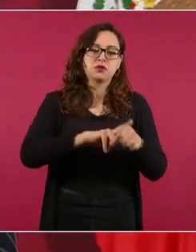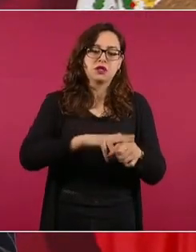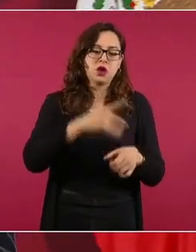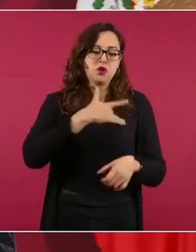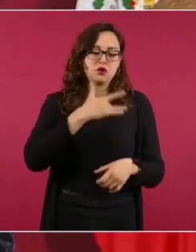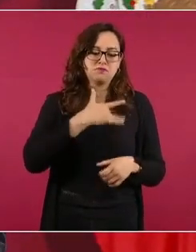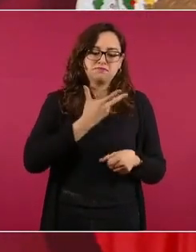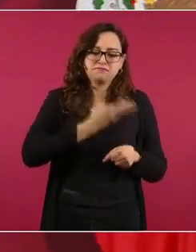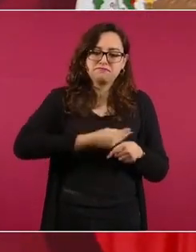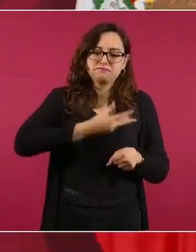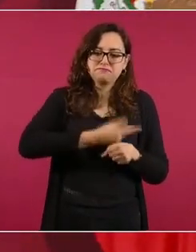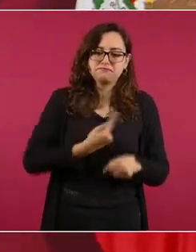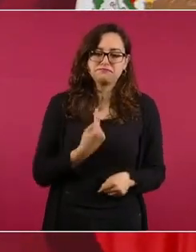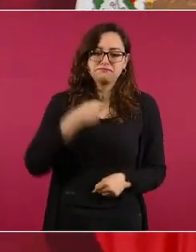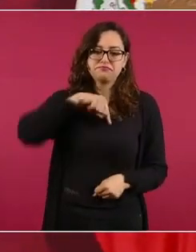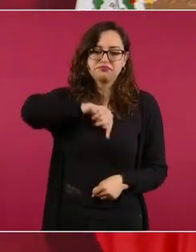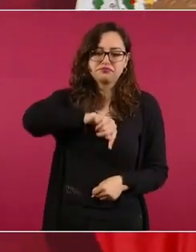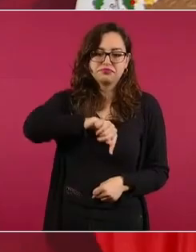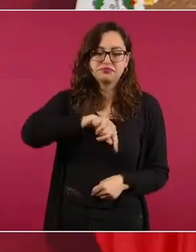Lo demás